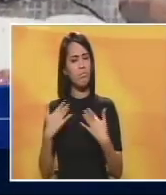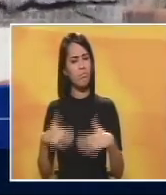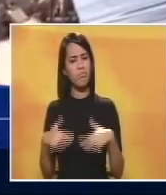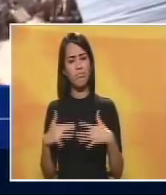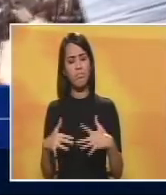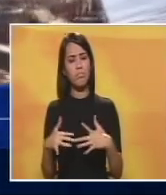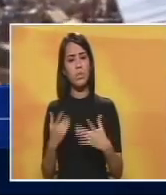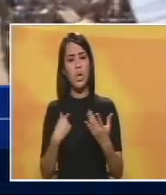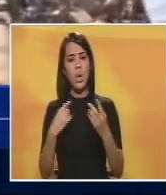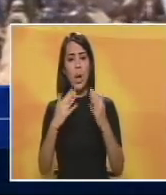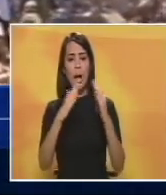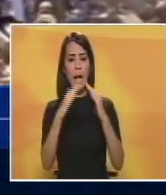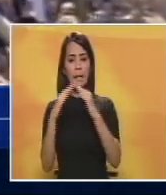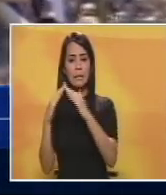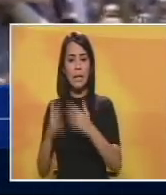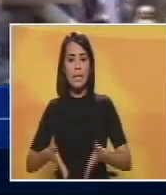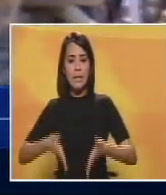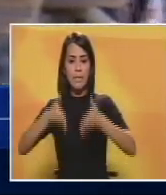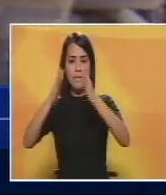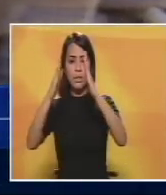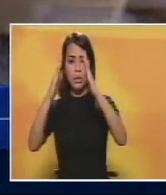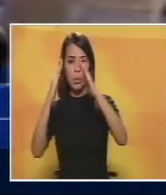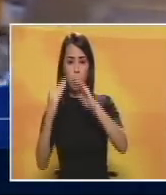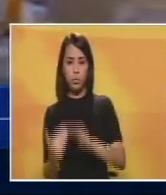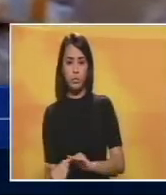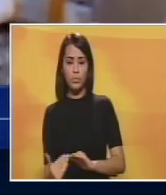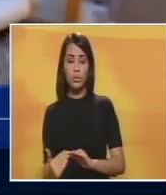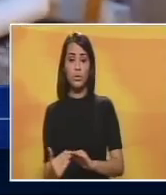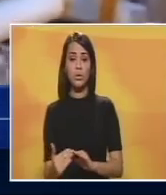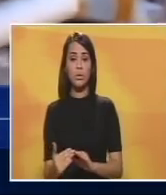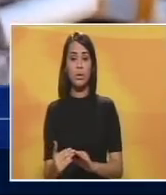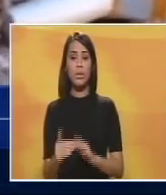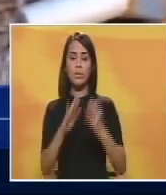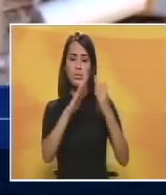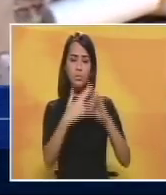por el derrumbe de casas y edificios. Hasta el momento,